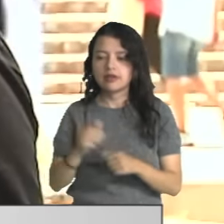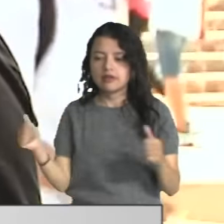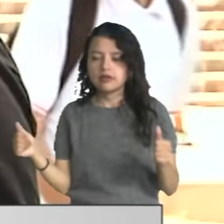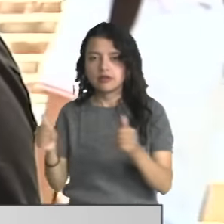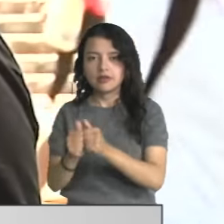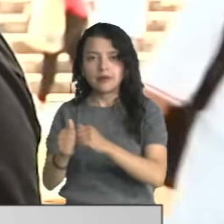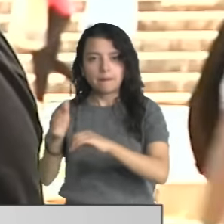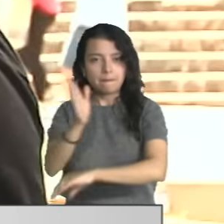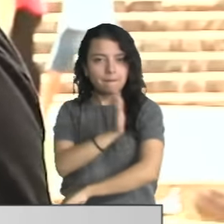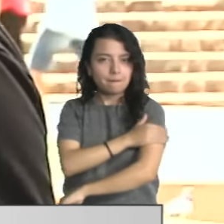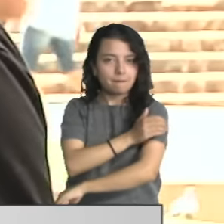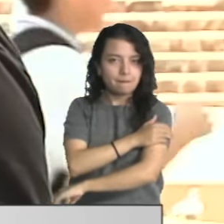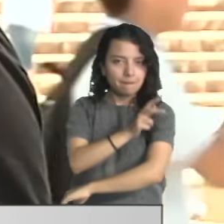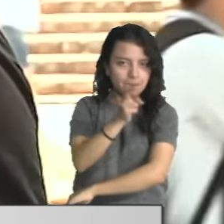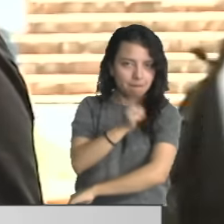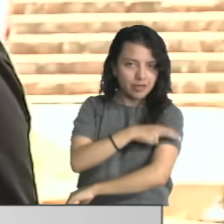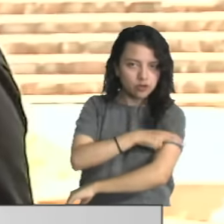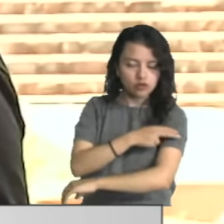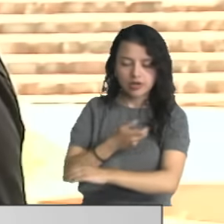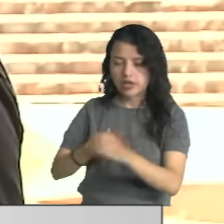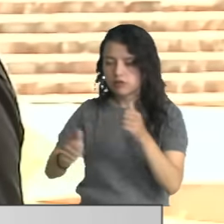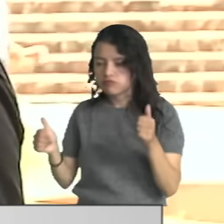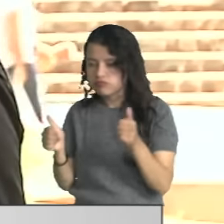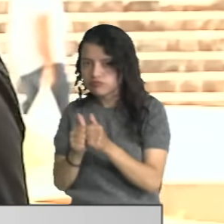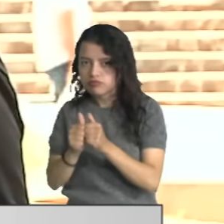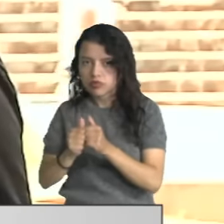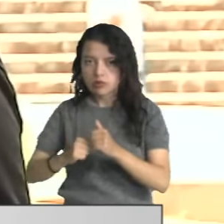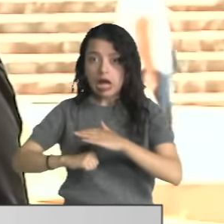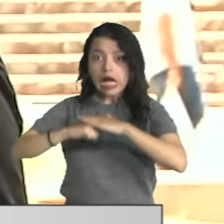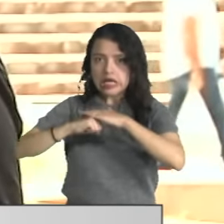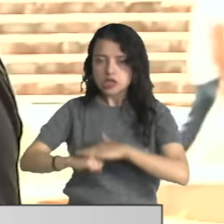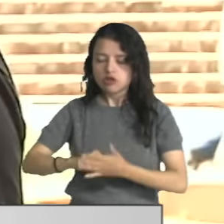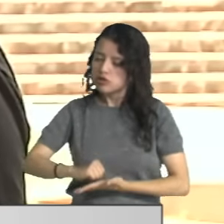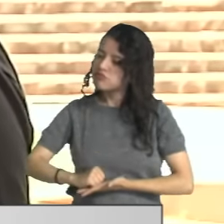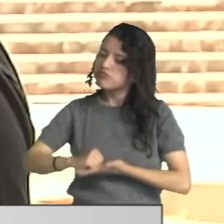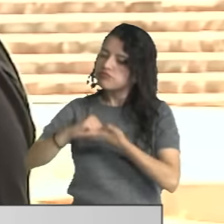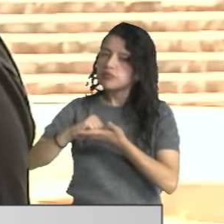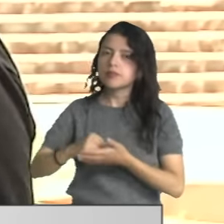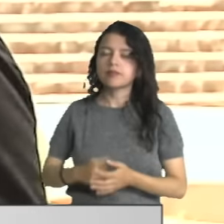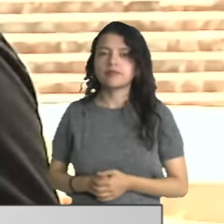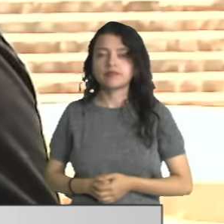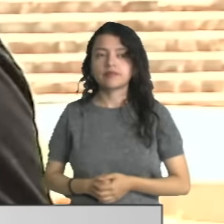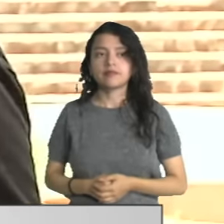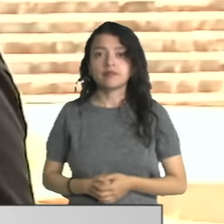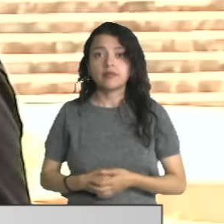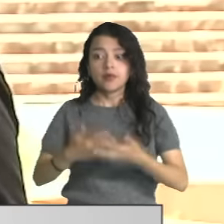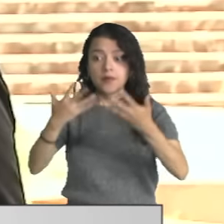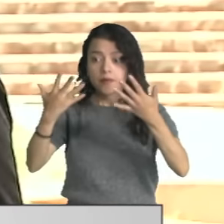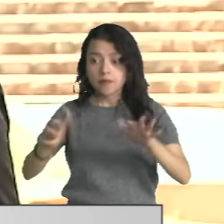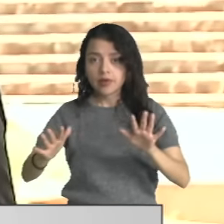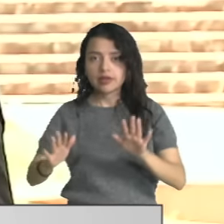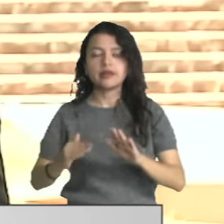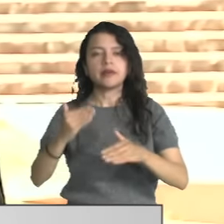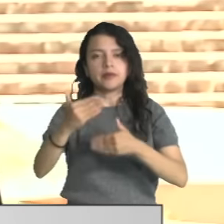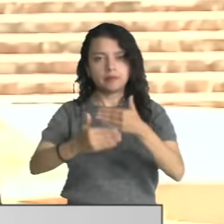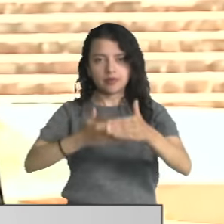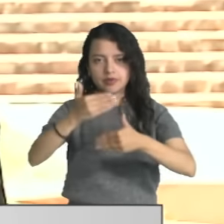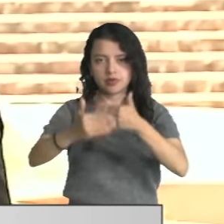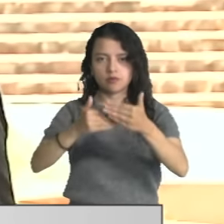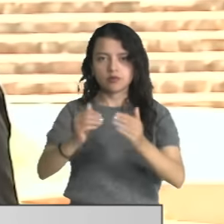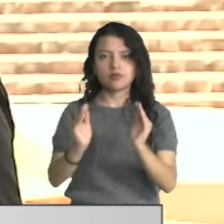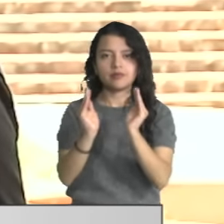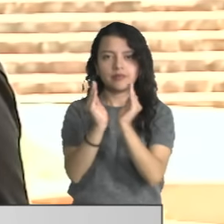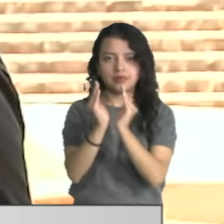garantizar que no se le fueran a vulnerar los derechos. Una vez iniciamos este día hábil, arrancamos con la ruta con el